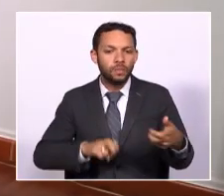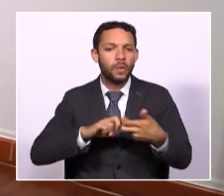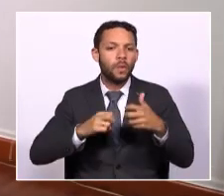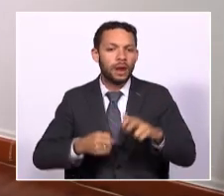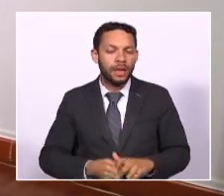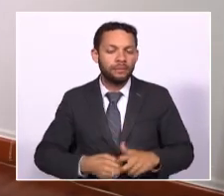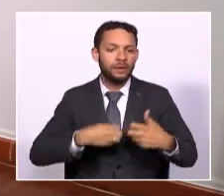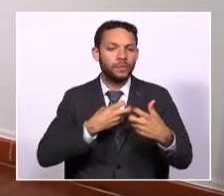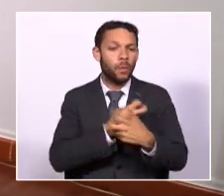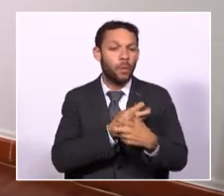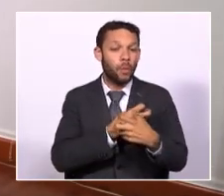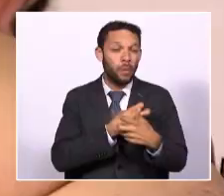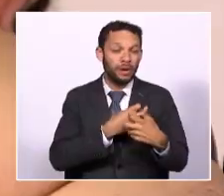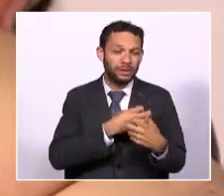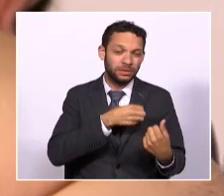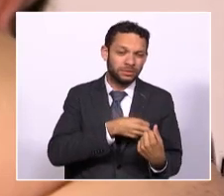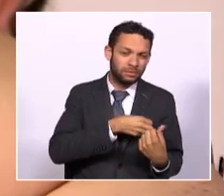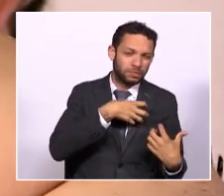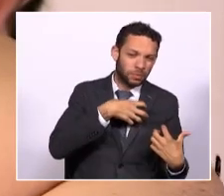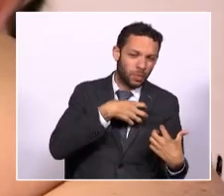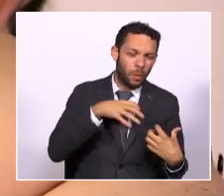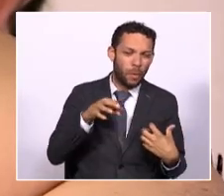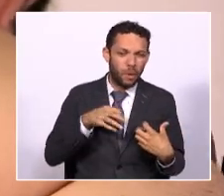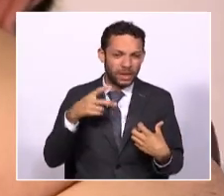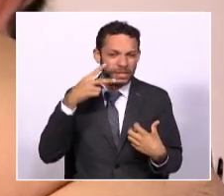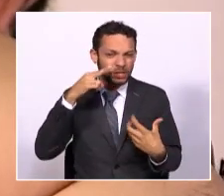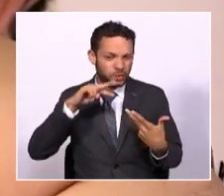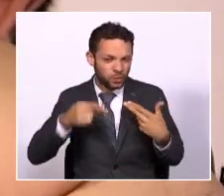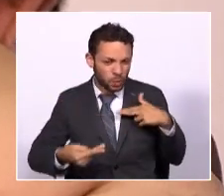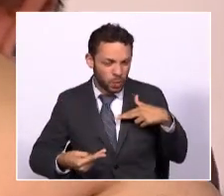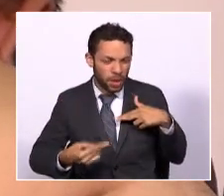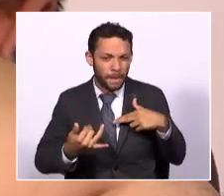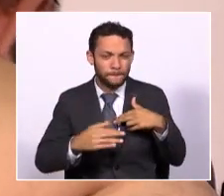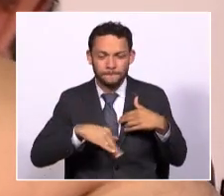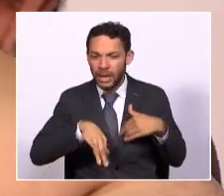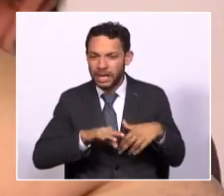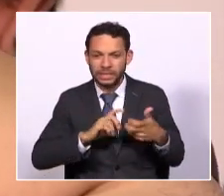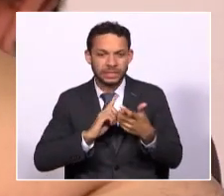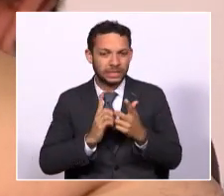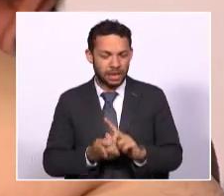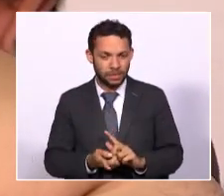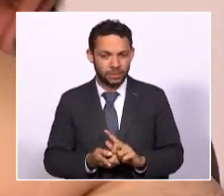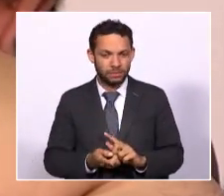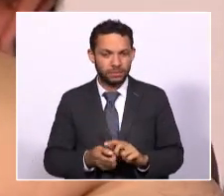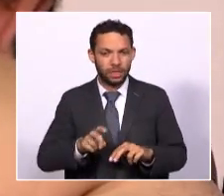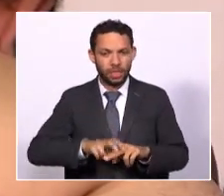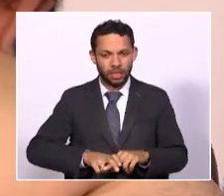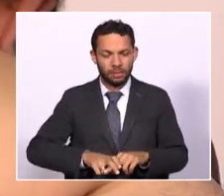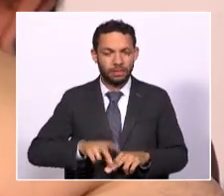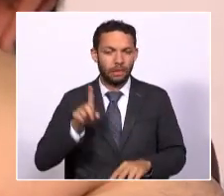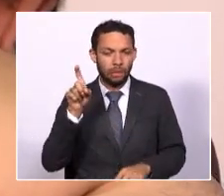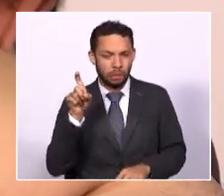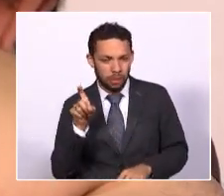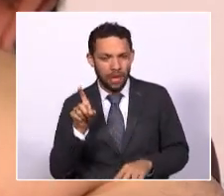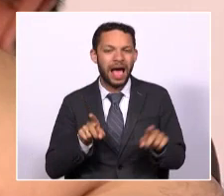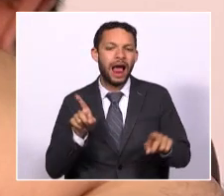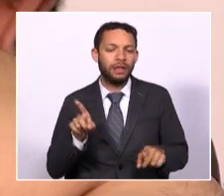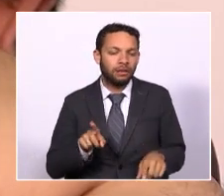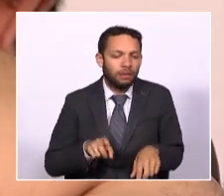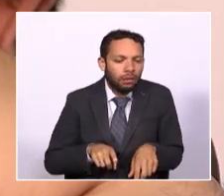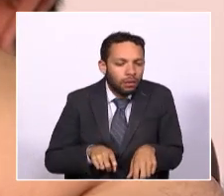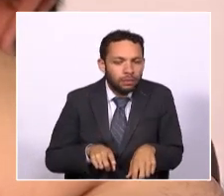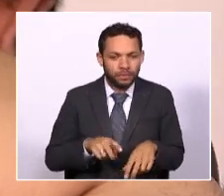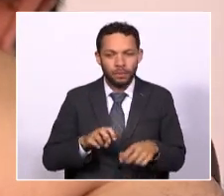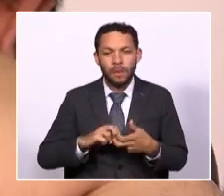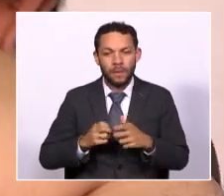procesos degenerativos o como tal cambios de posición vertebral desde la parte anatómica? Bueno,